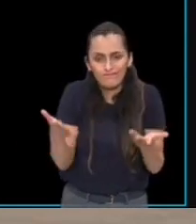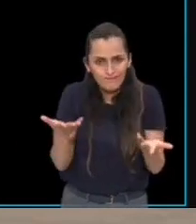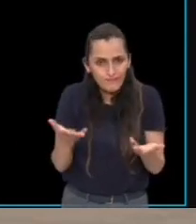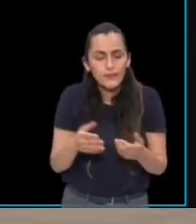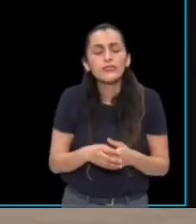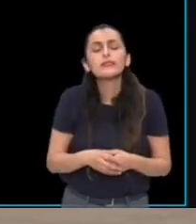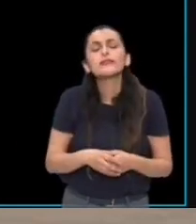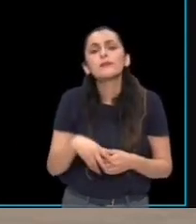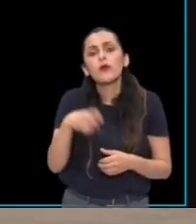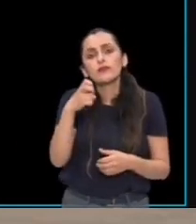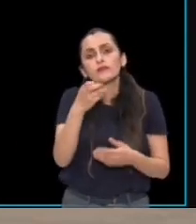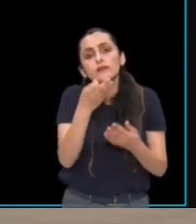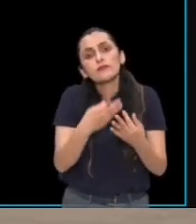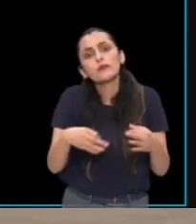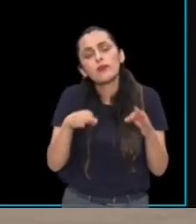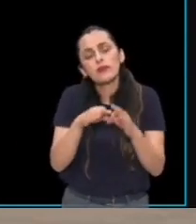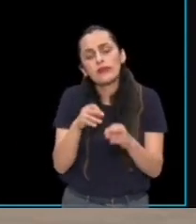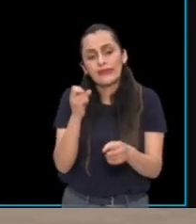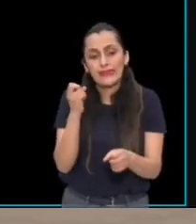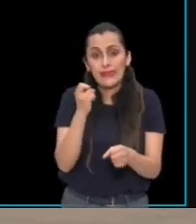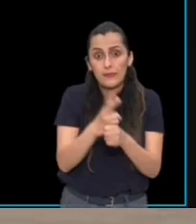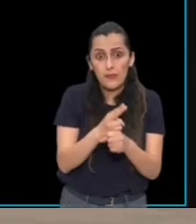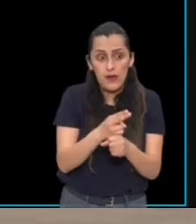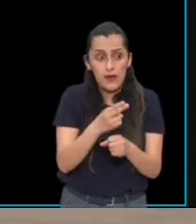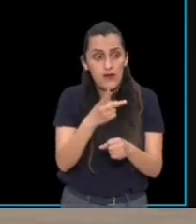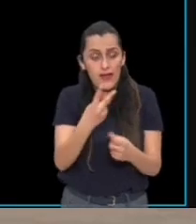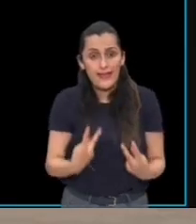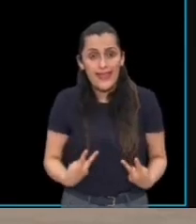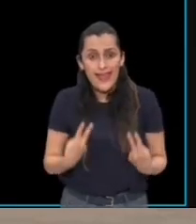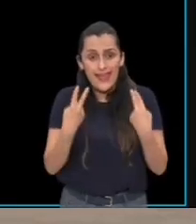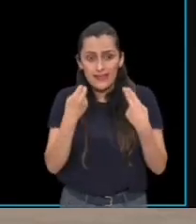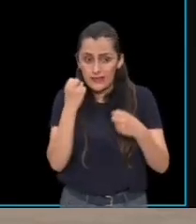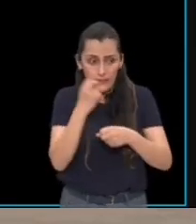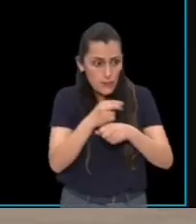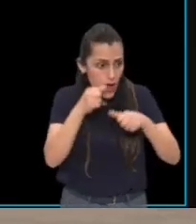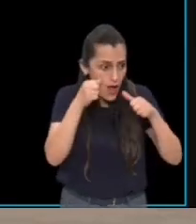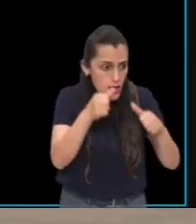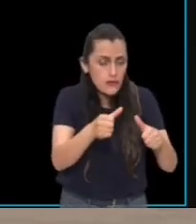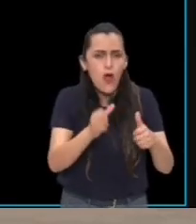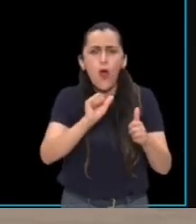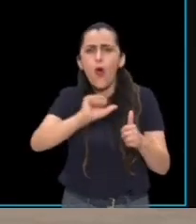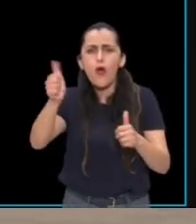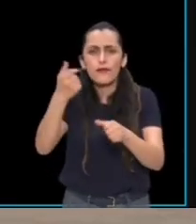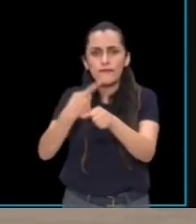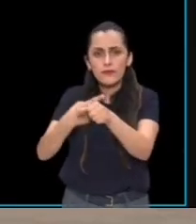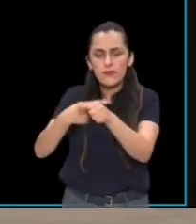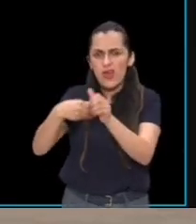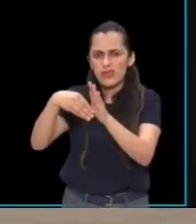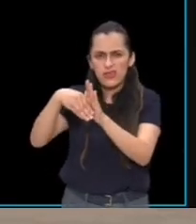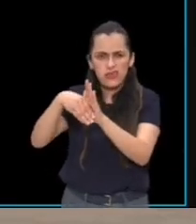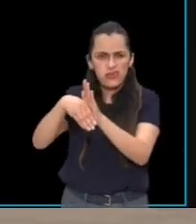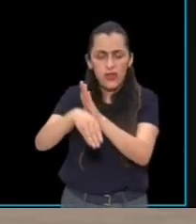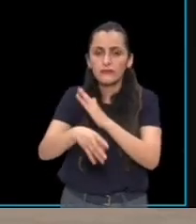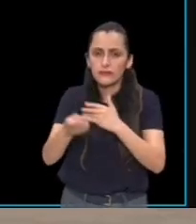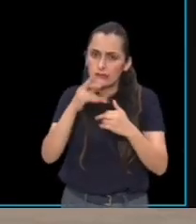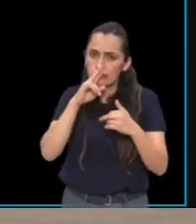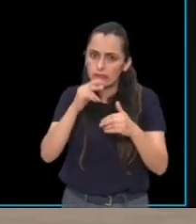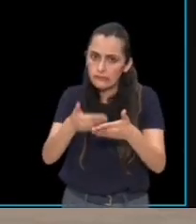la detección temprana del cáncer, la detección temprana de diferentes enfermedades degenerativas. Y considero que en el